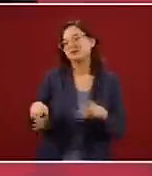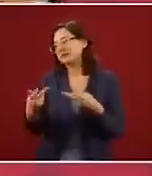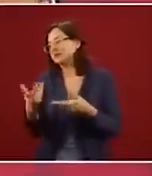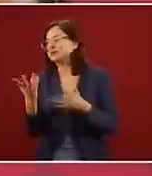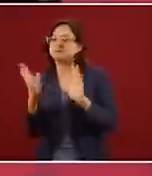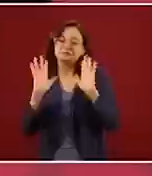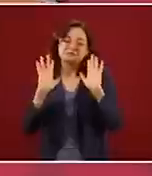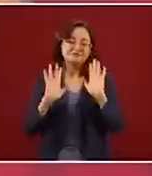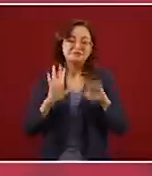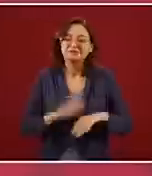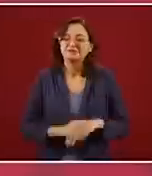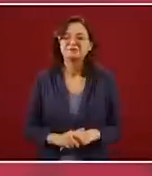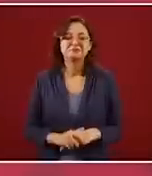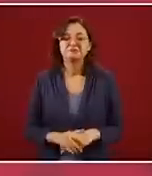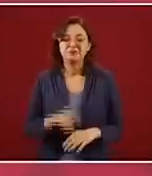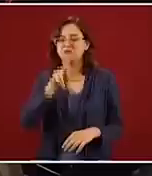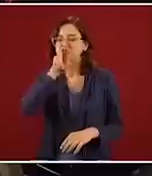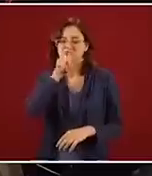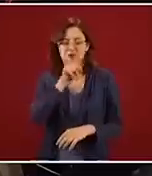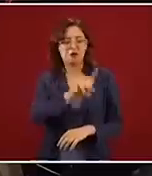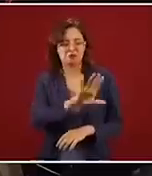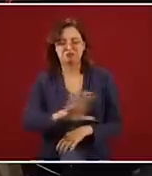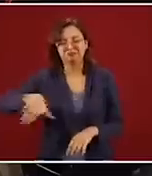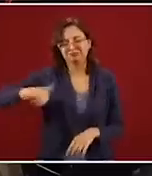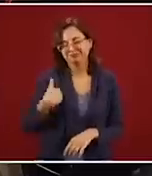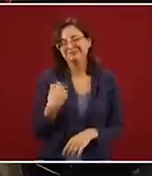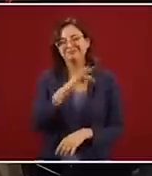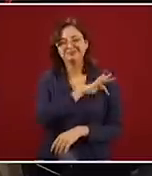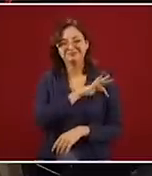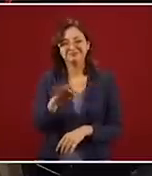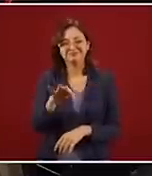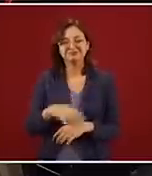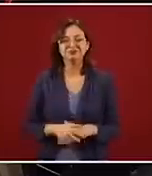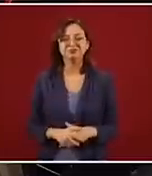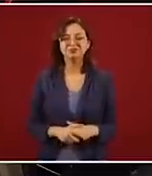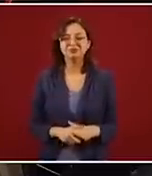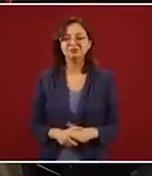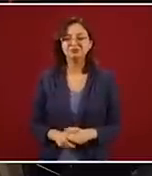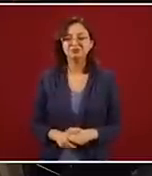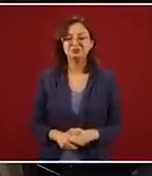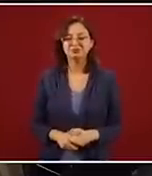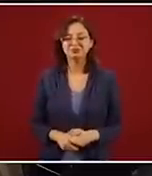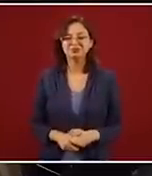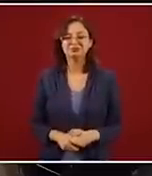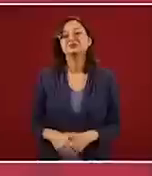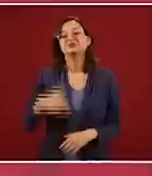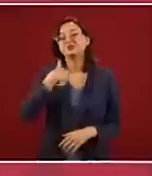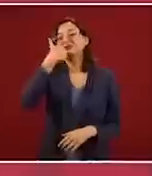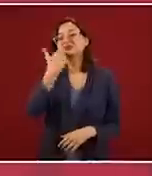que no tendría problema. Les quiero comentar, y a todo el